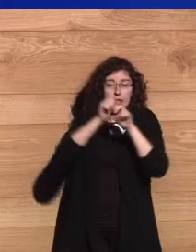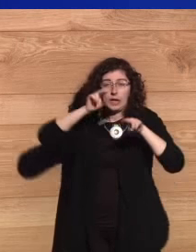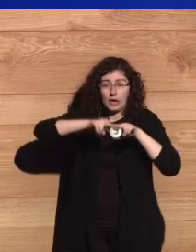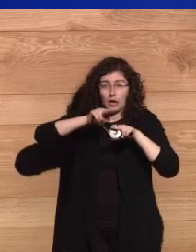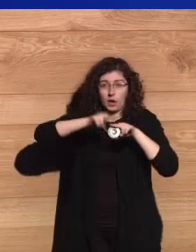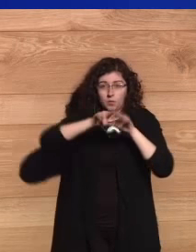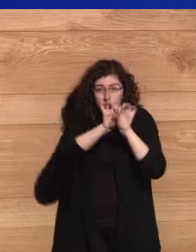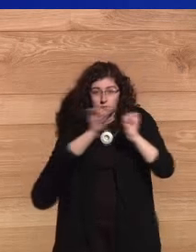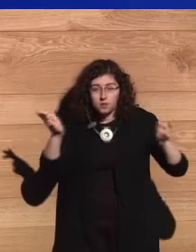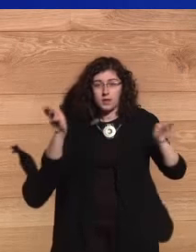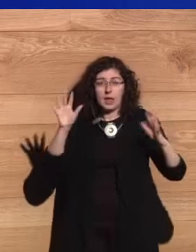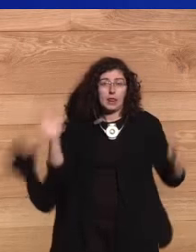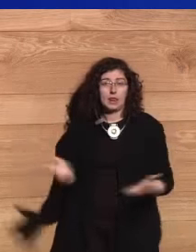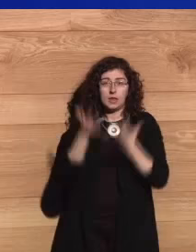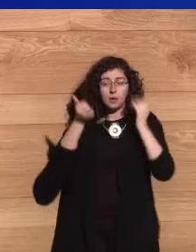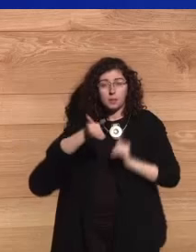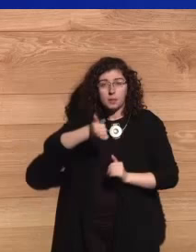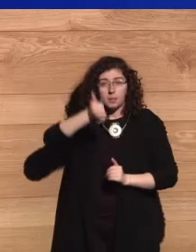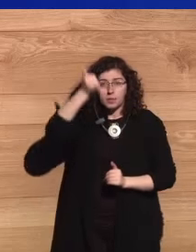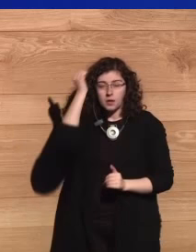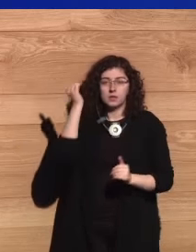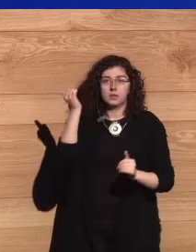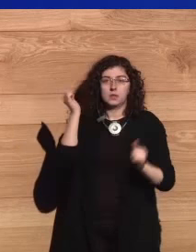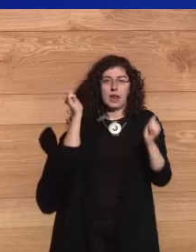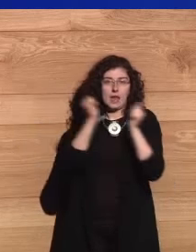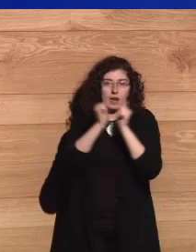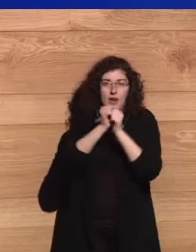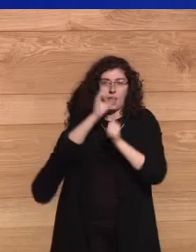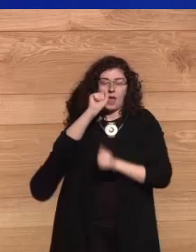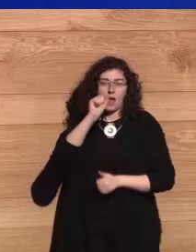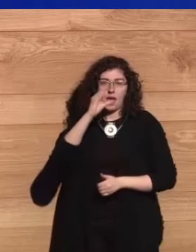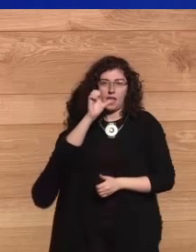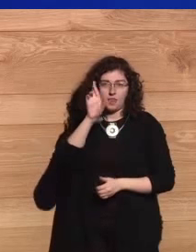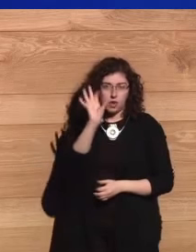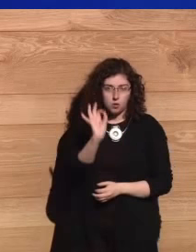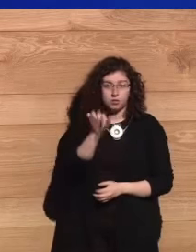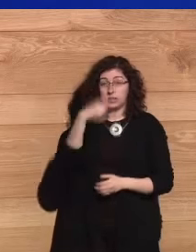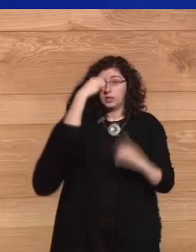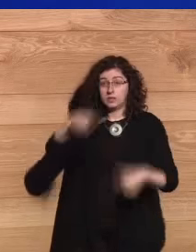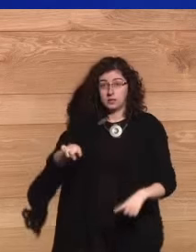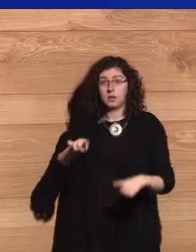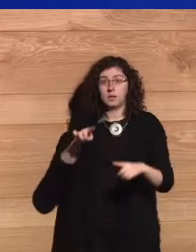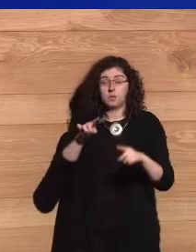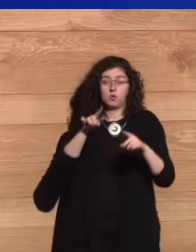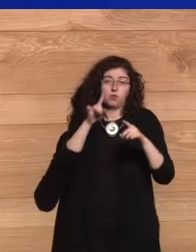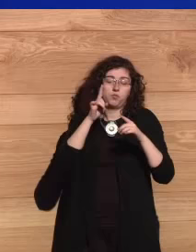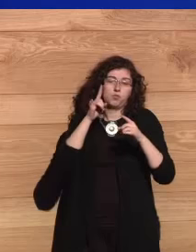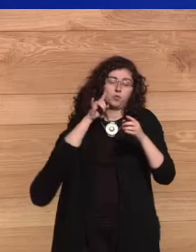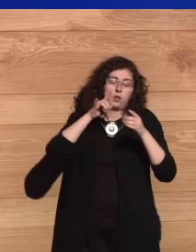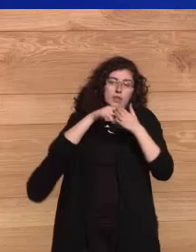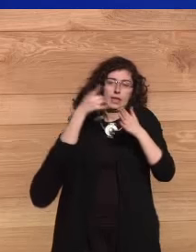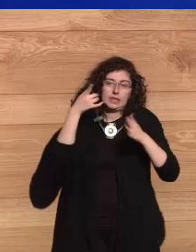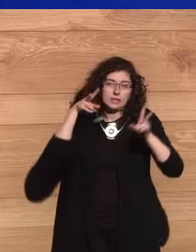día más ligeros que el acero. Sabemos hoy día toda esa industria de los drones que